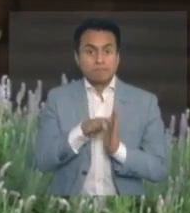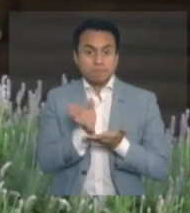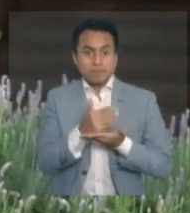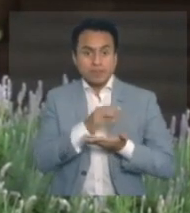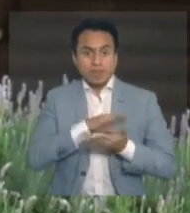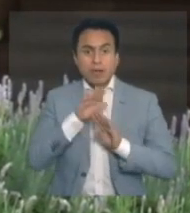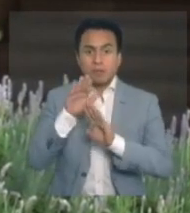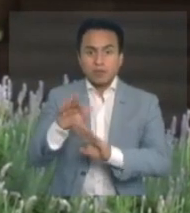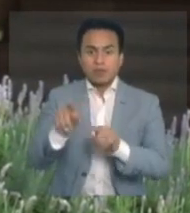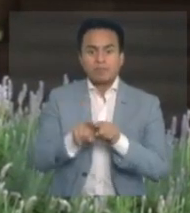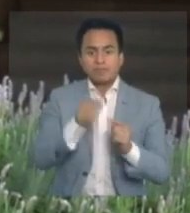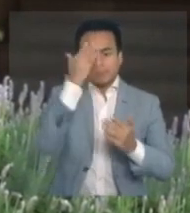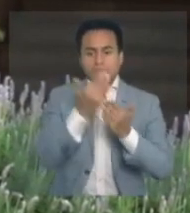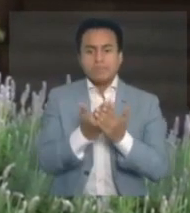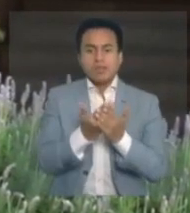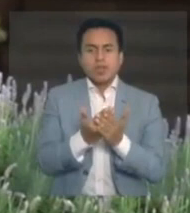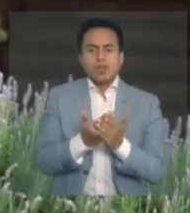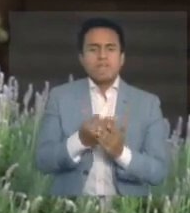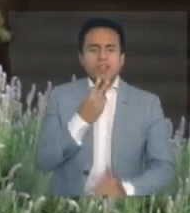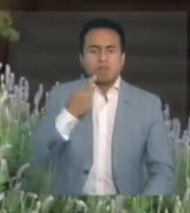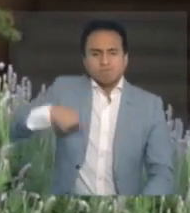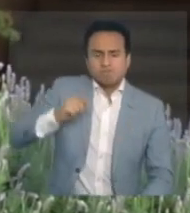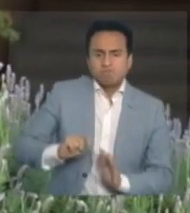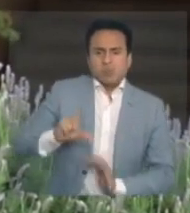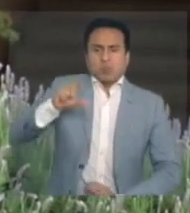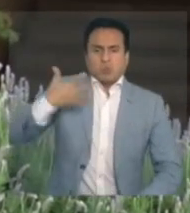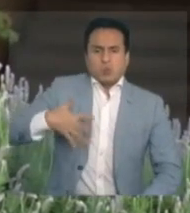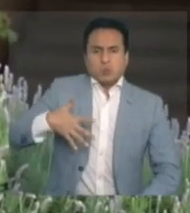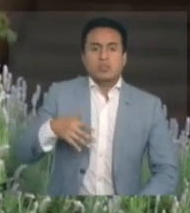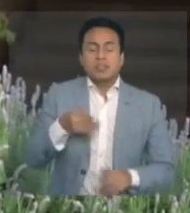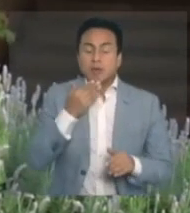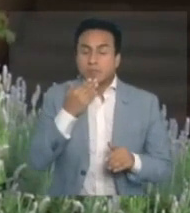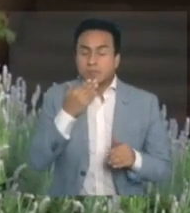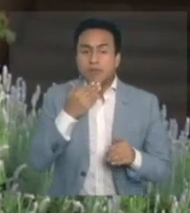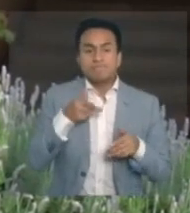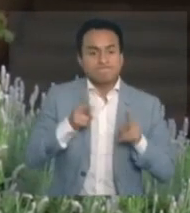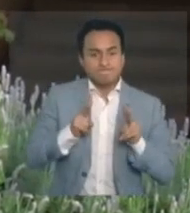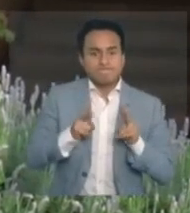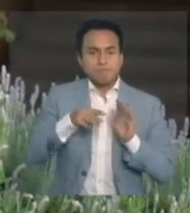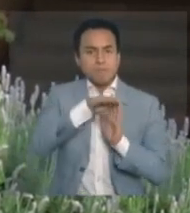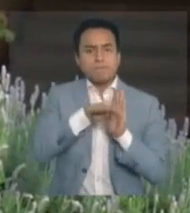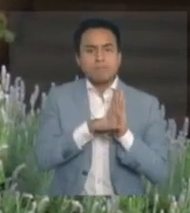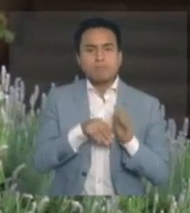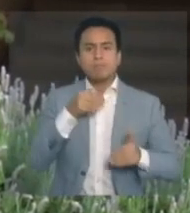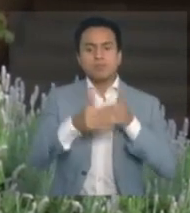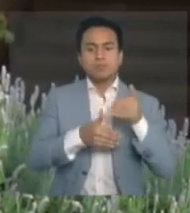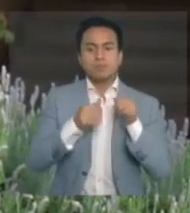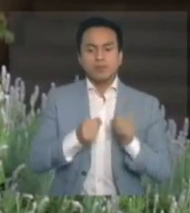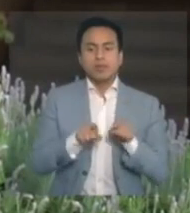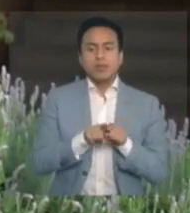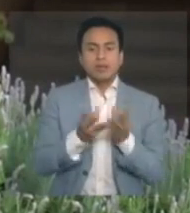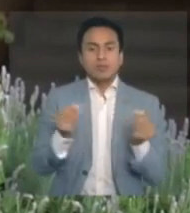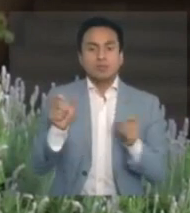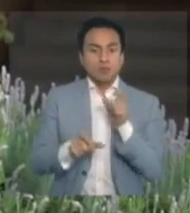que viene a enfrentar el alza de los costos de la vida, viene a permitirnos también generar mecanismos para que mucha gente